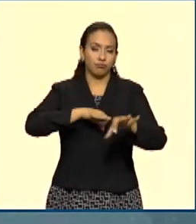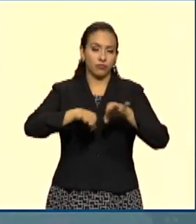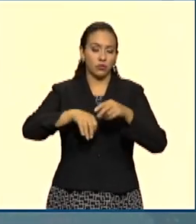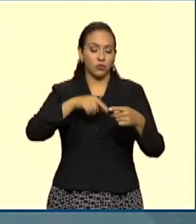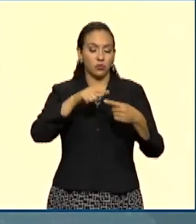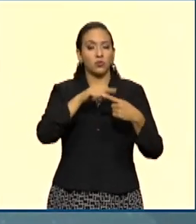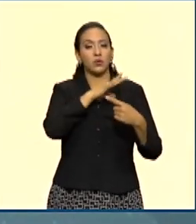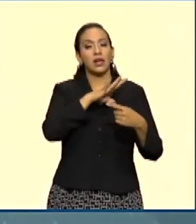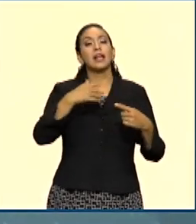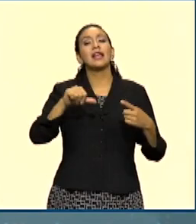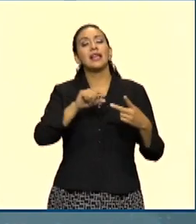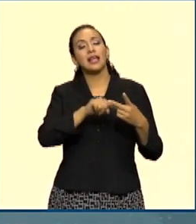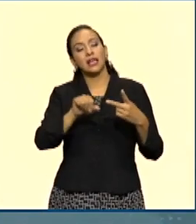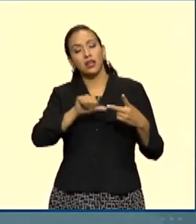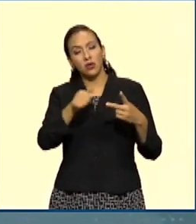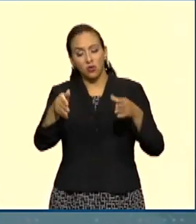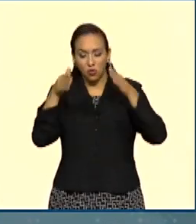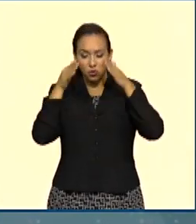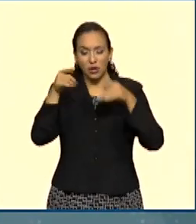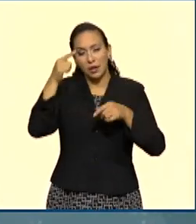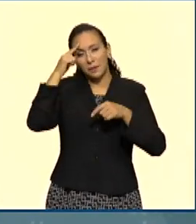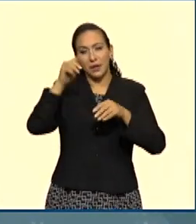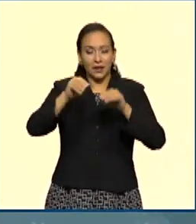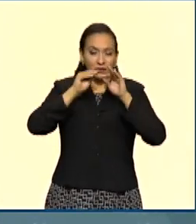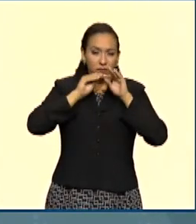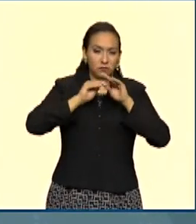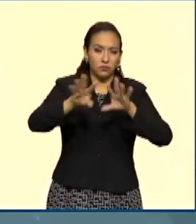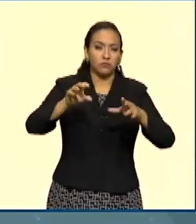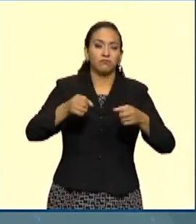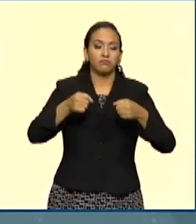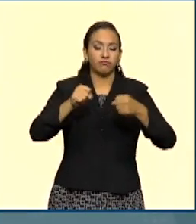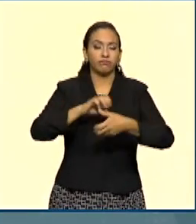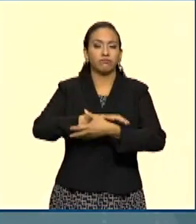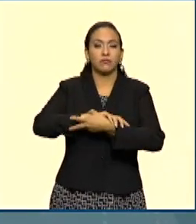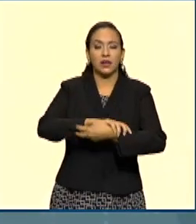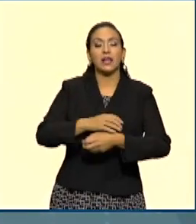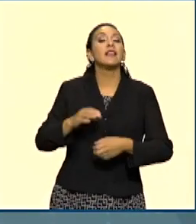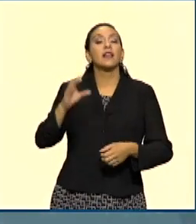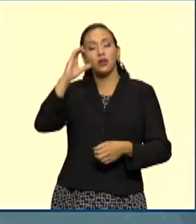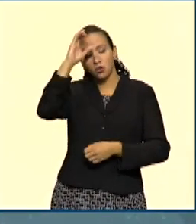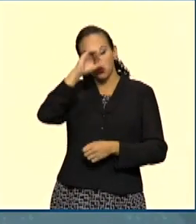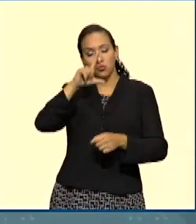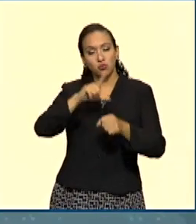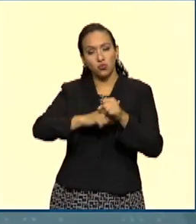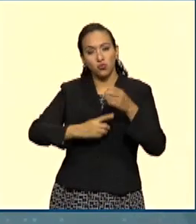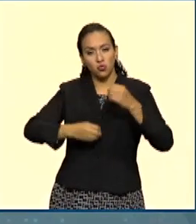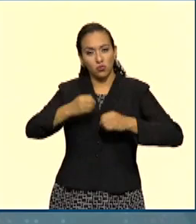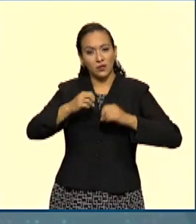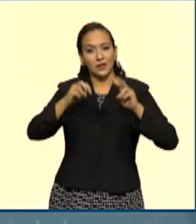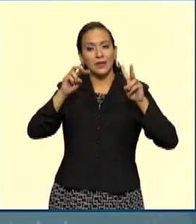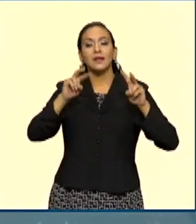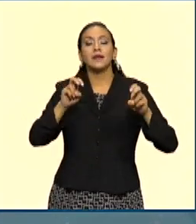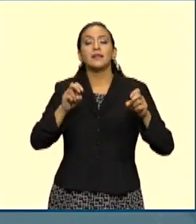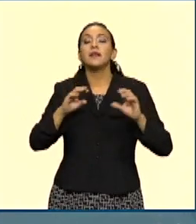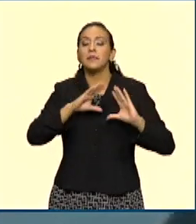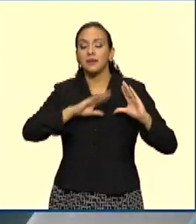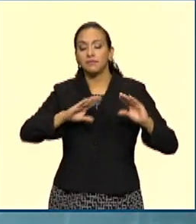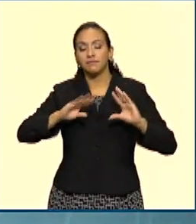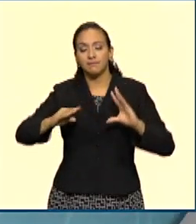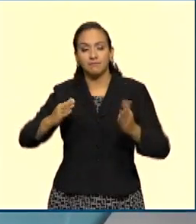específico en materia de difusión, promoción y fortalecimiento de la cultura jurídica en el ámbito de la impartición de